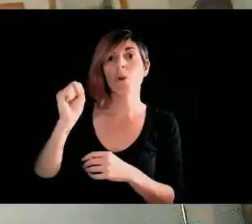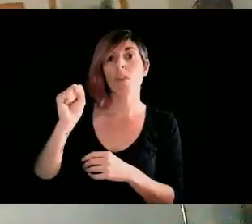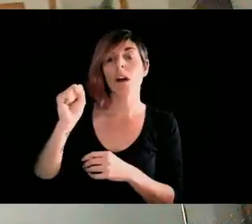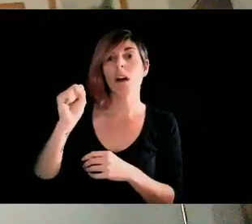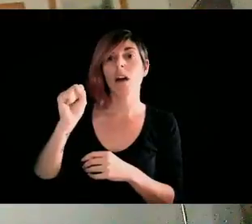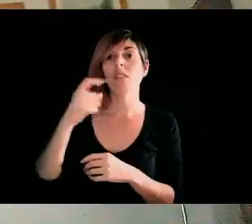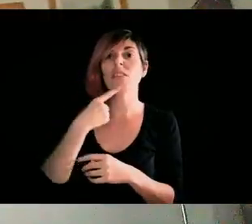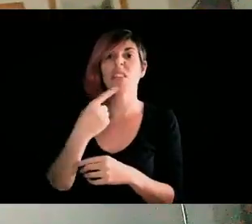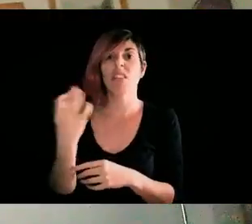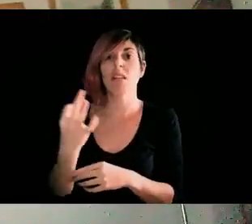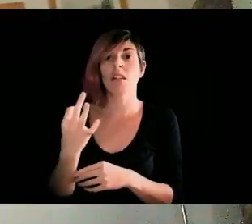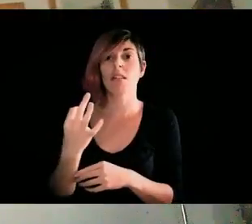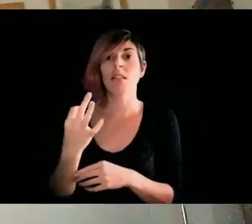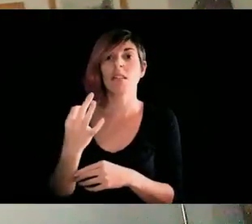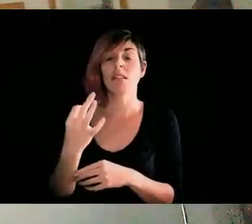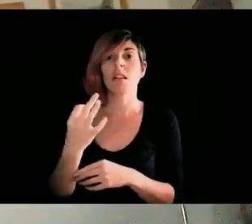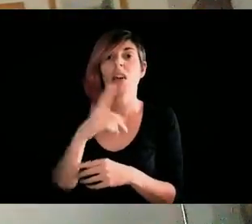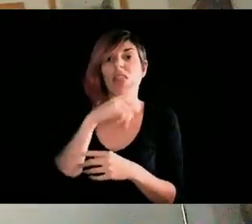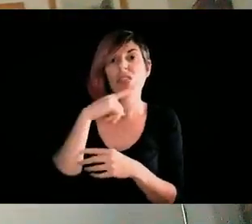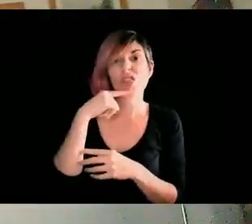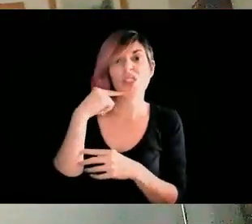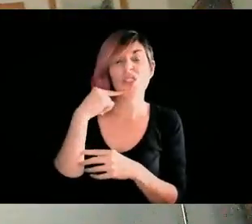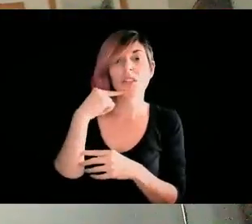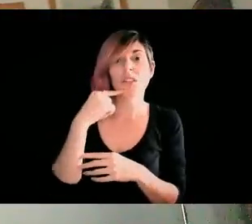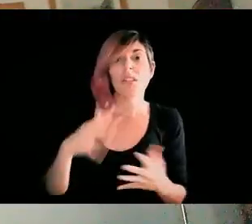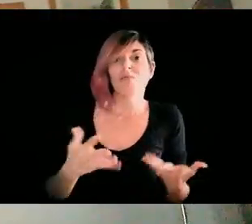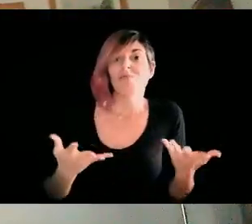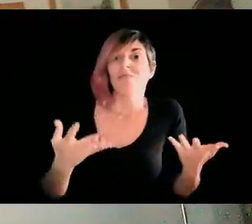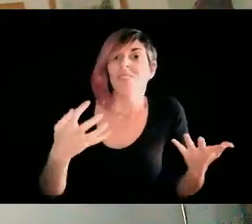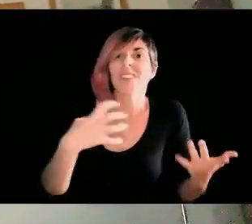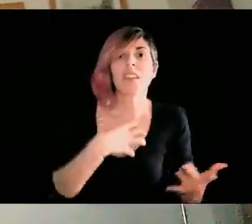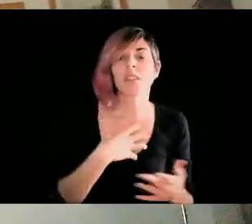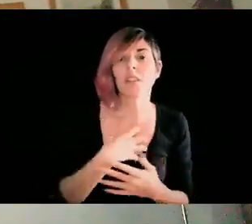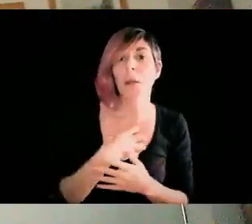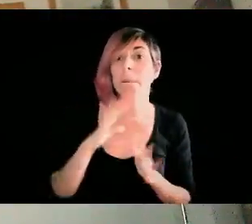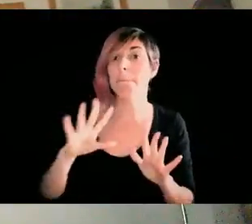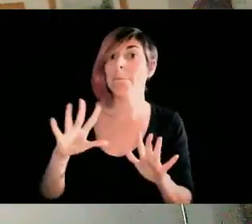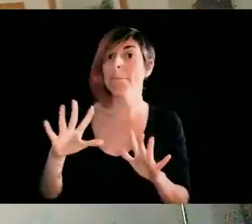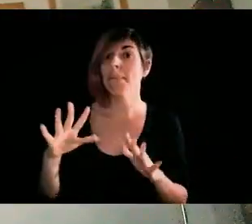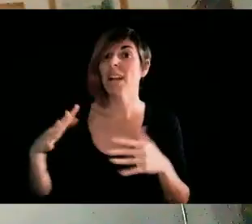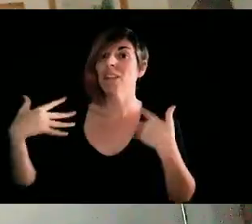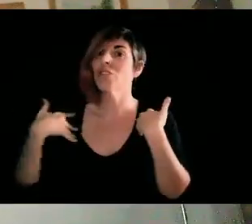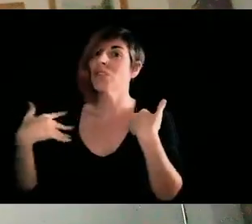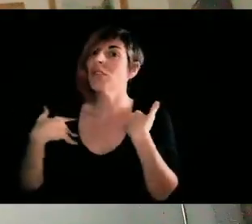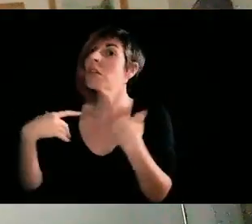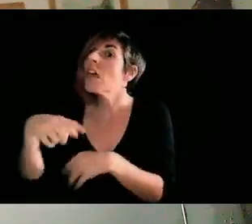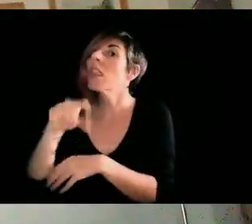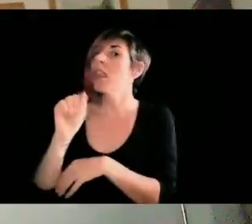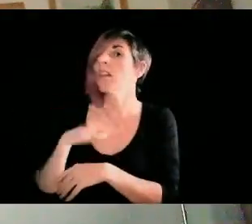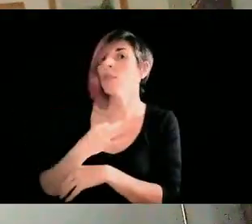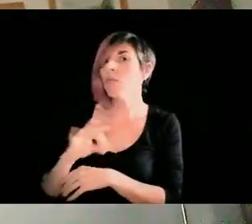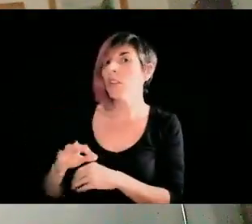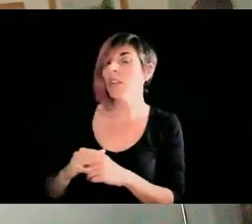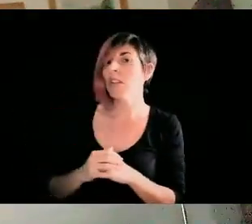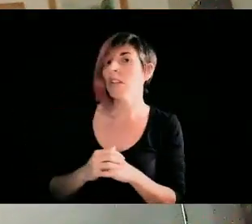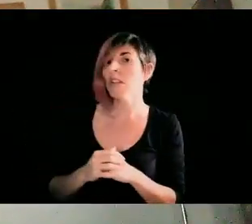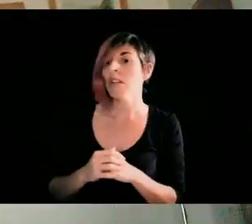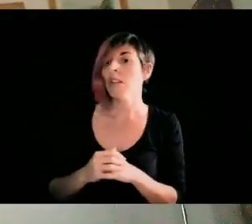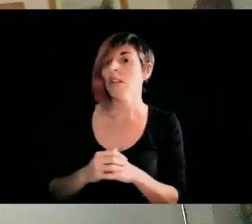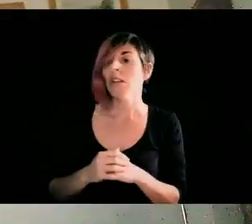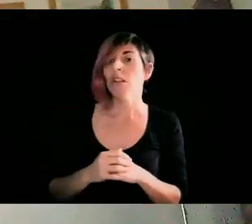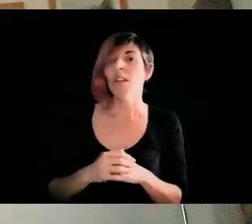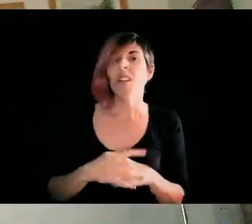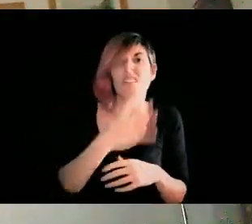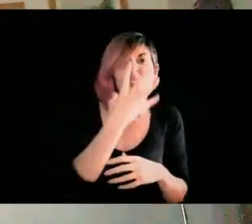Decía Buda que el dolor es inevitable, pero que el sufrimiento es